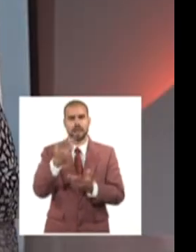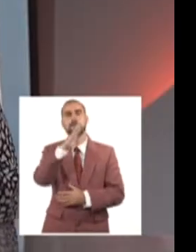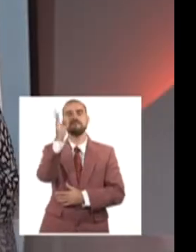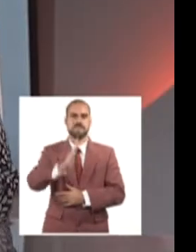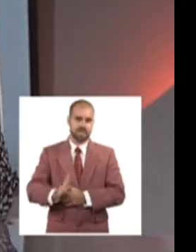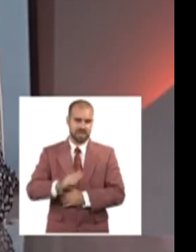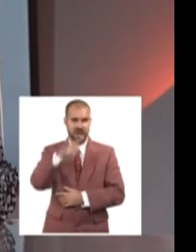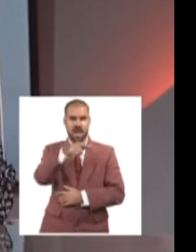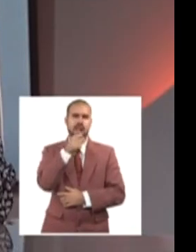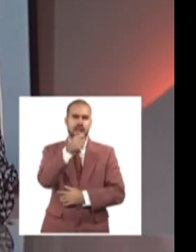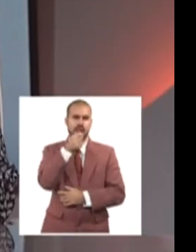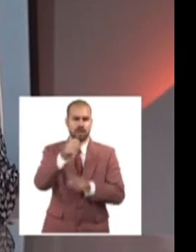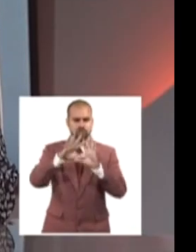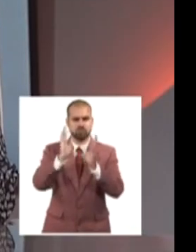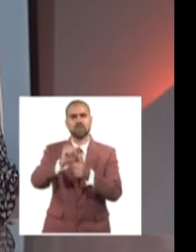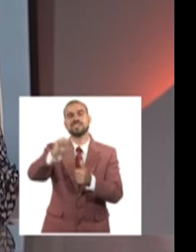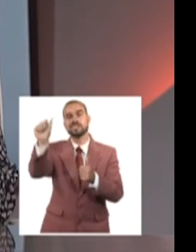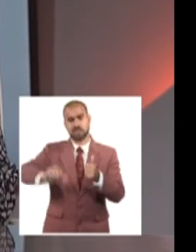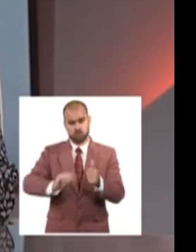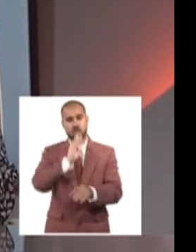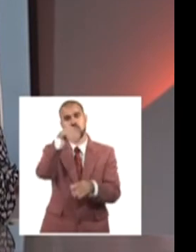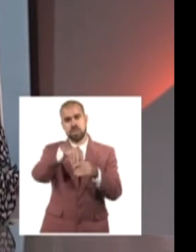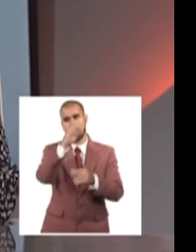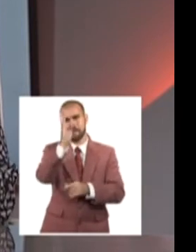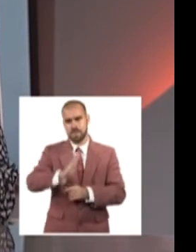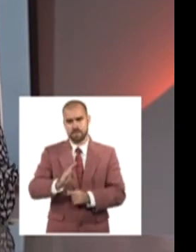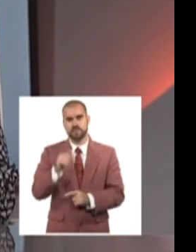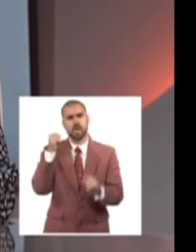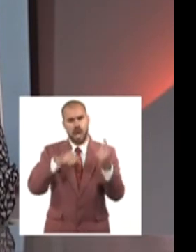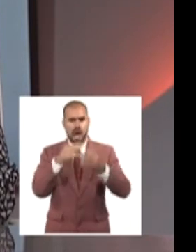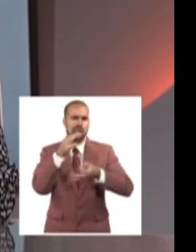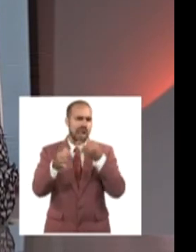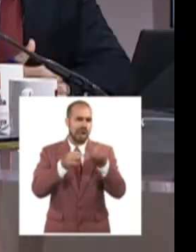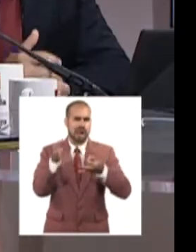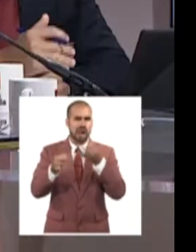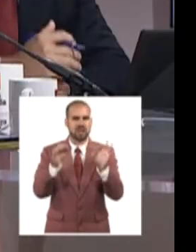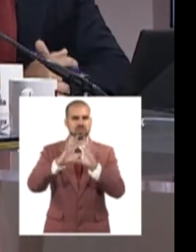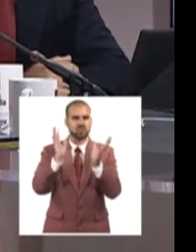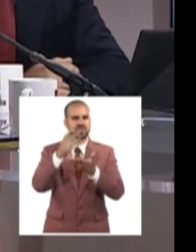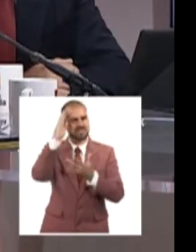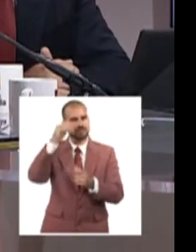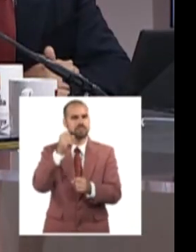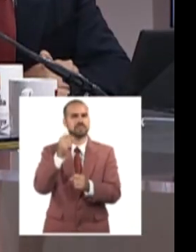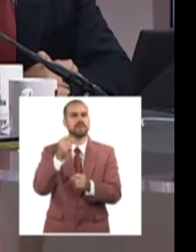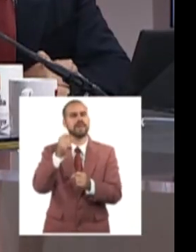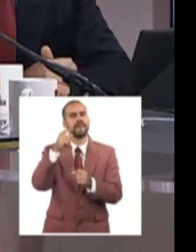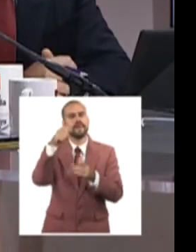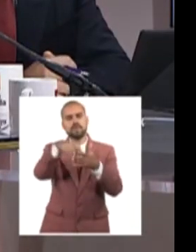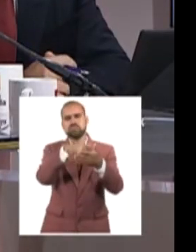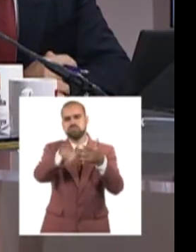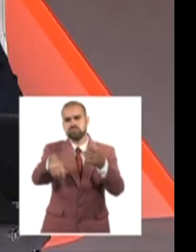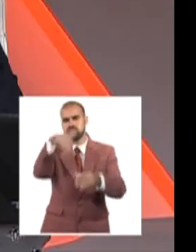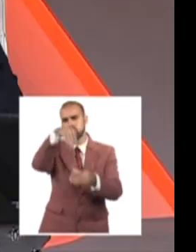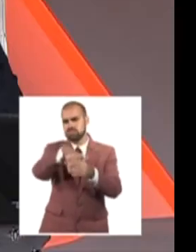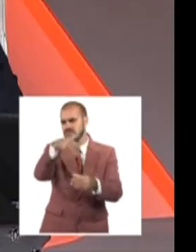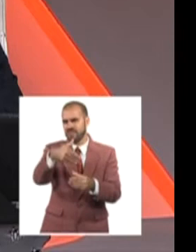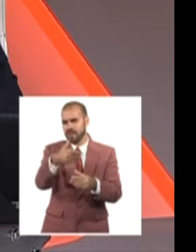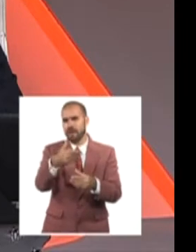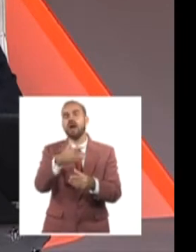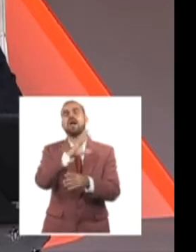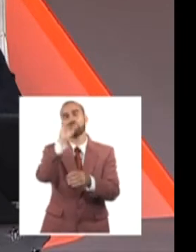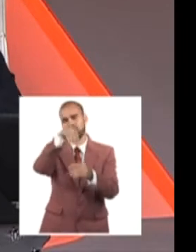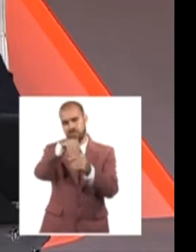telesur en ese país bueno y con ella estaremos hablando sobre todo este acontecer electoral y político en